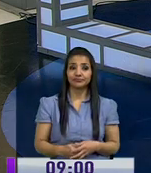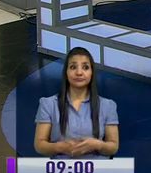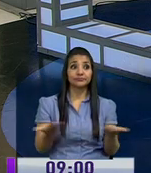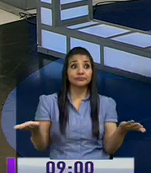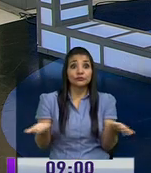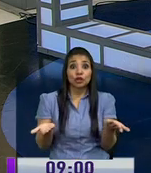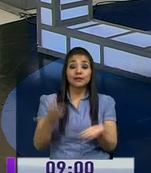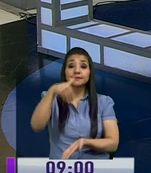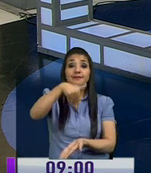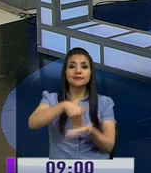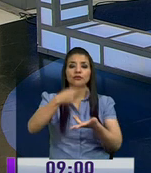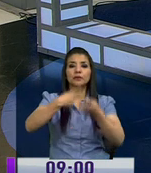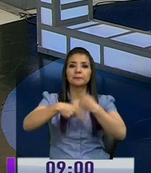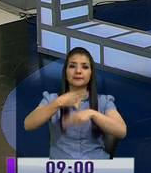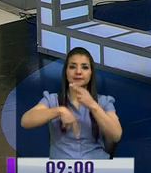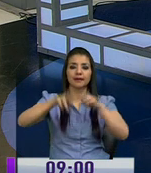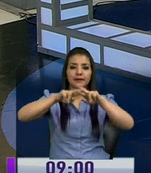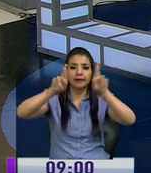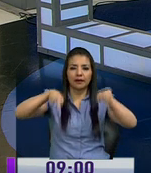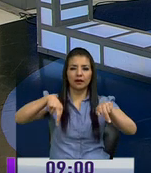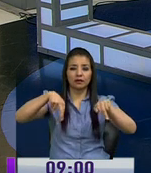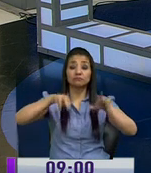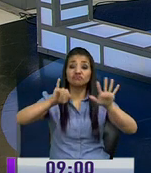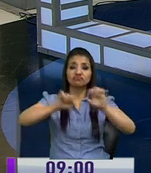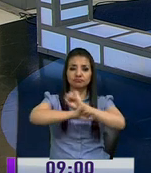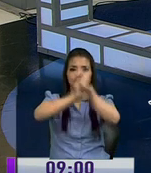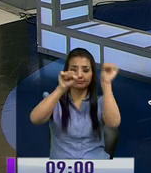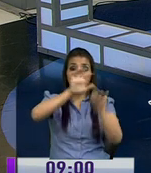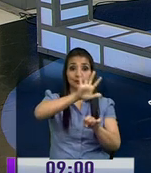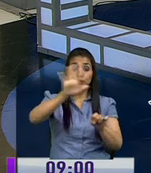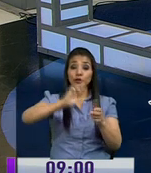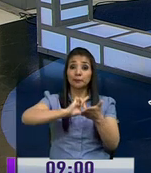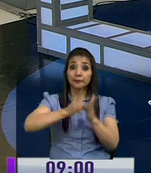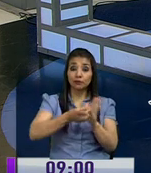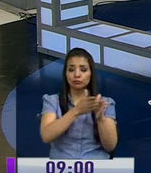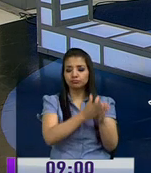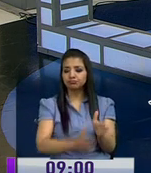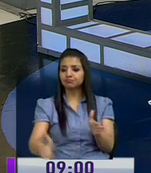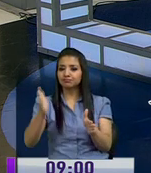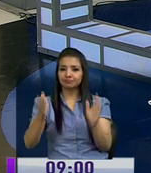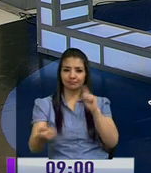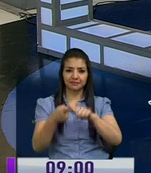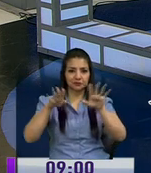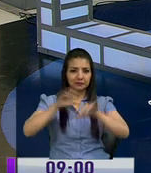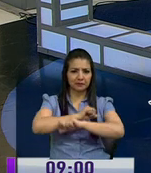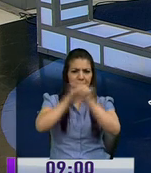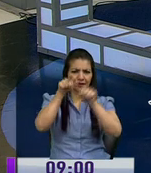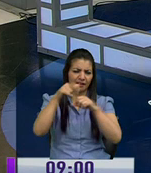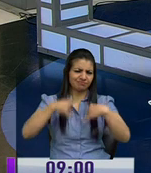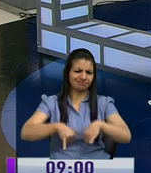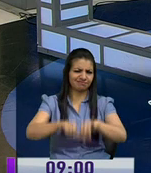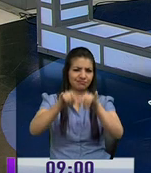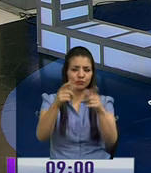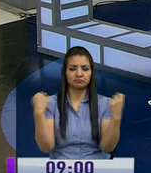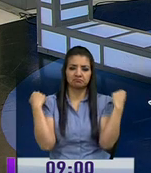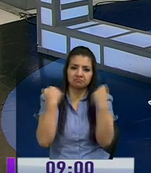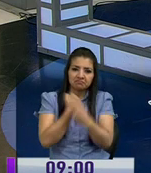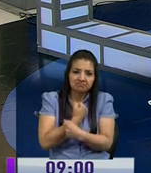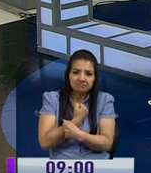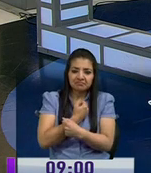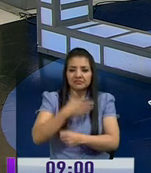el Centro Comercial El Recreo desde las 6:55 de la mañana. Así que tiene que alistarse, ir abrigadito con